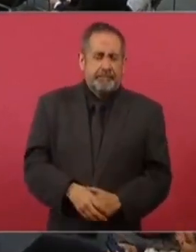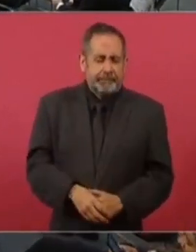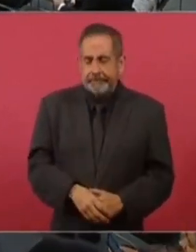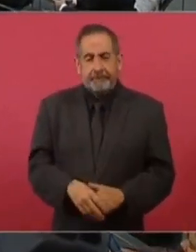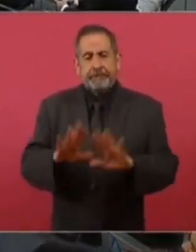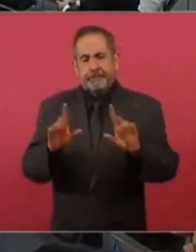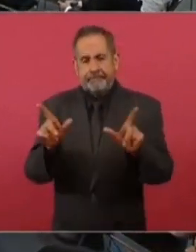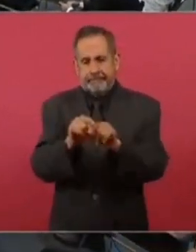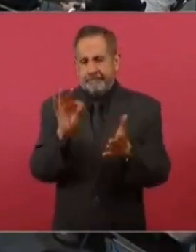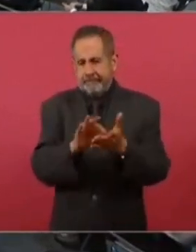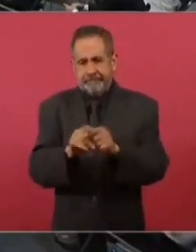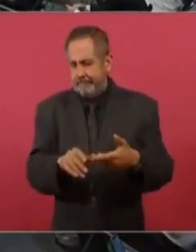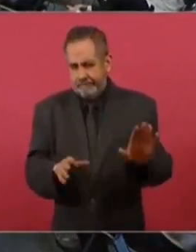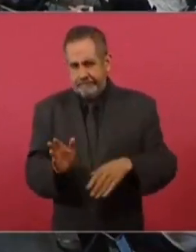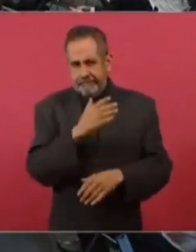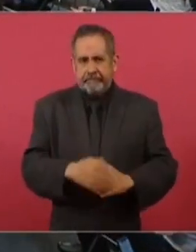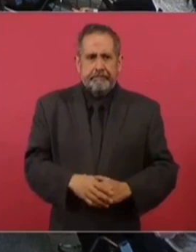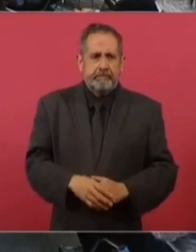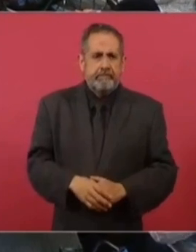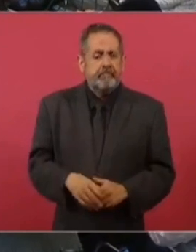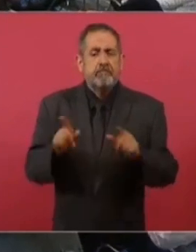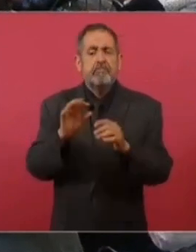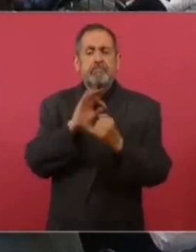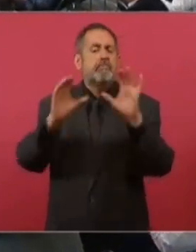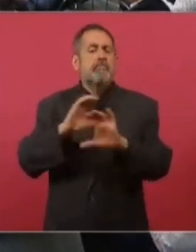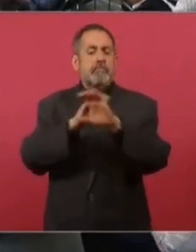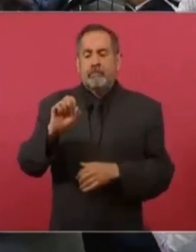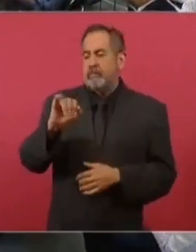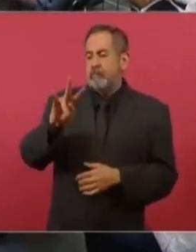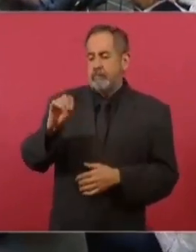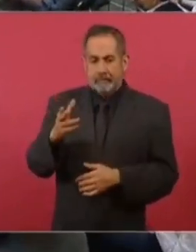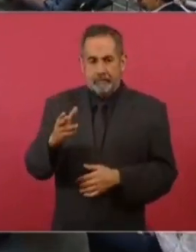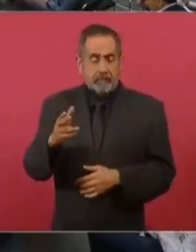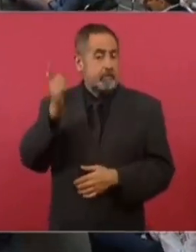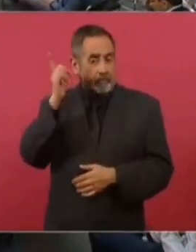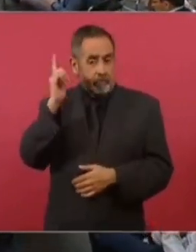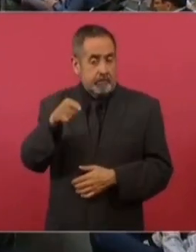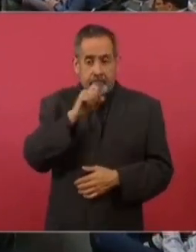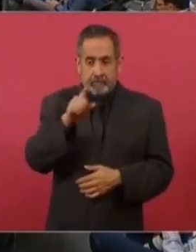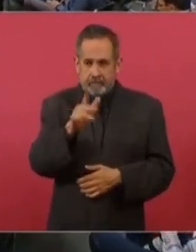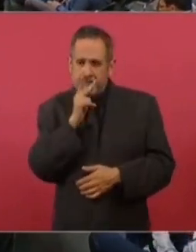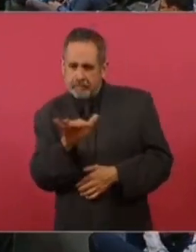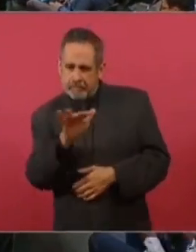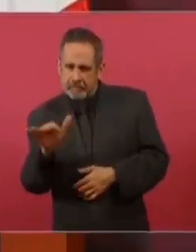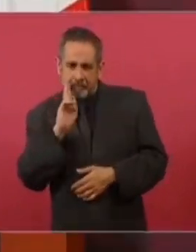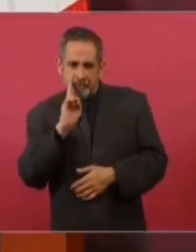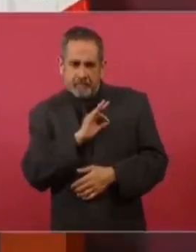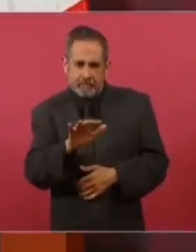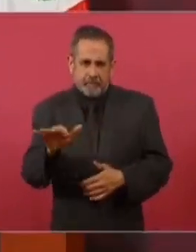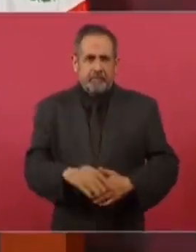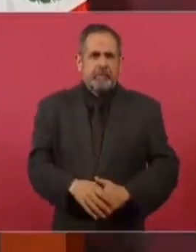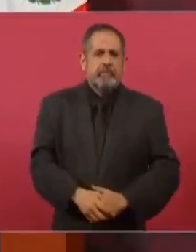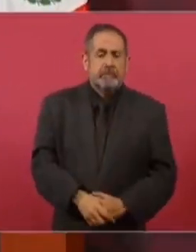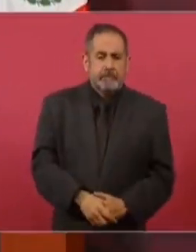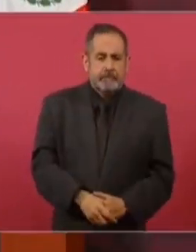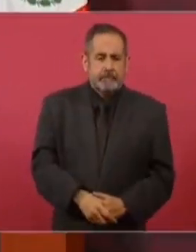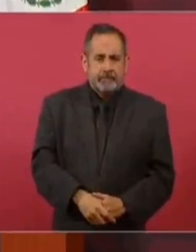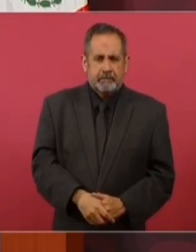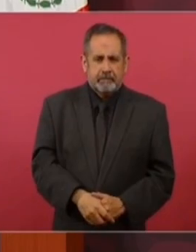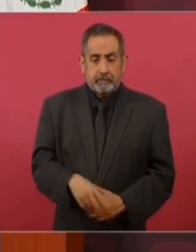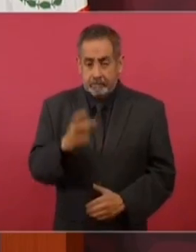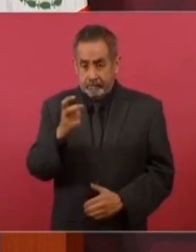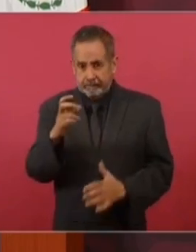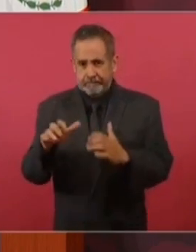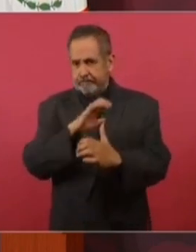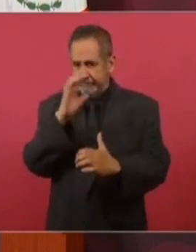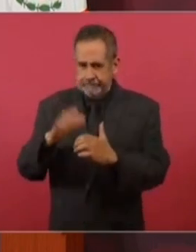Entonces, para que ya, hasta ahí, se le deje nada más la canción de Silvio. Y ojalá podamos también ver la letra. A ver, ya con eso